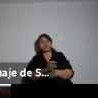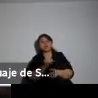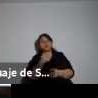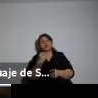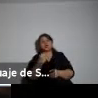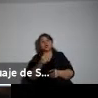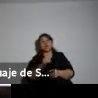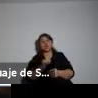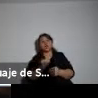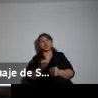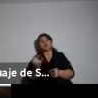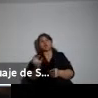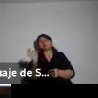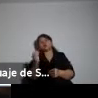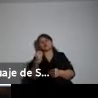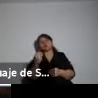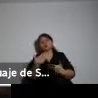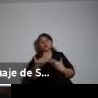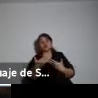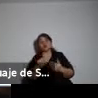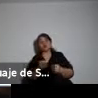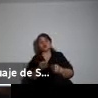prevenir siempre es mejor que curar.